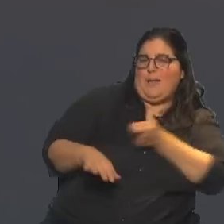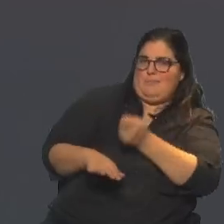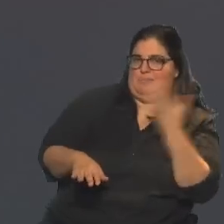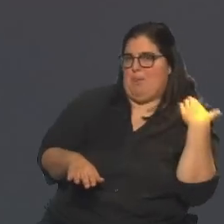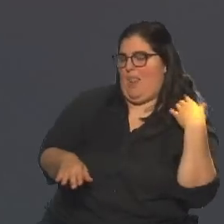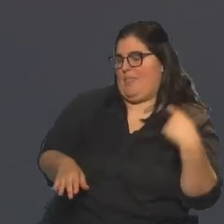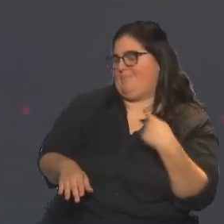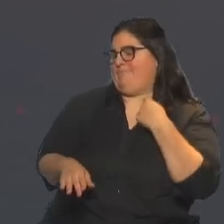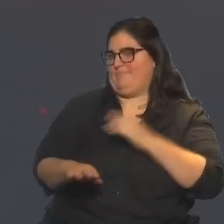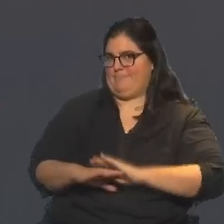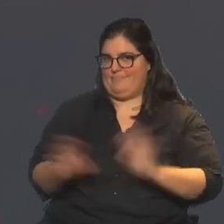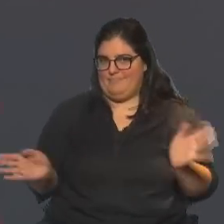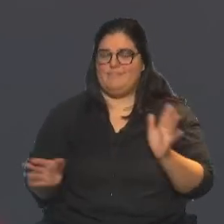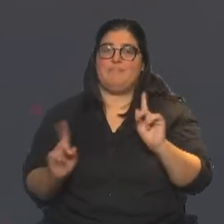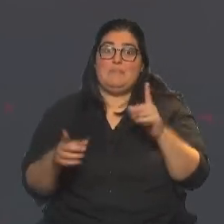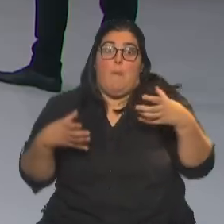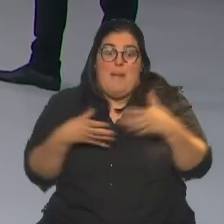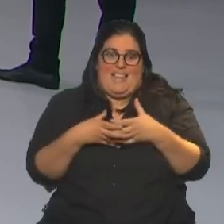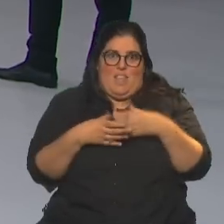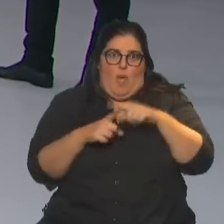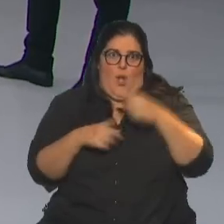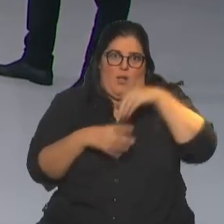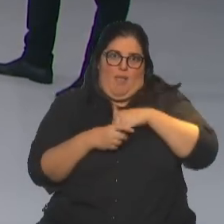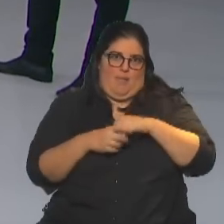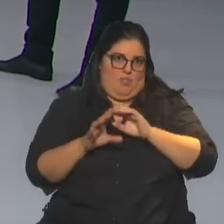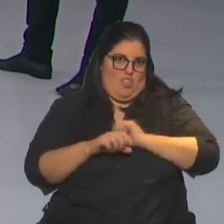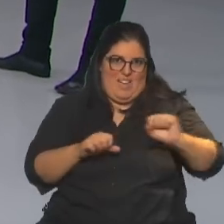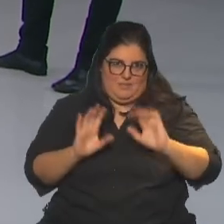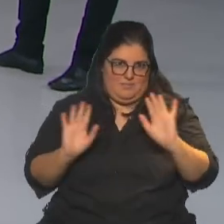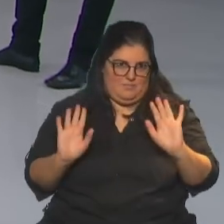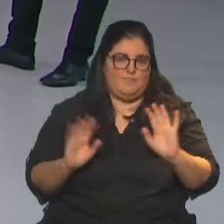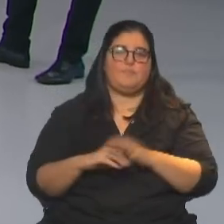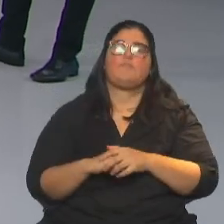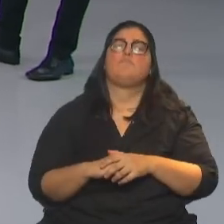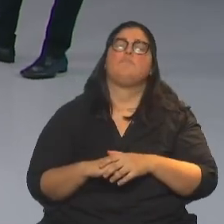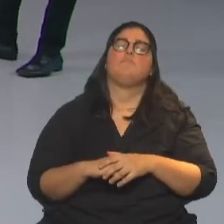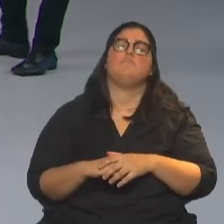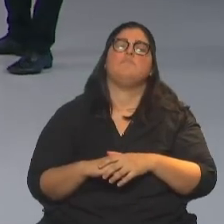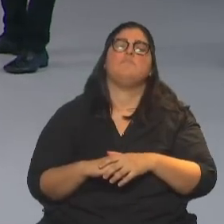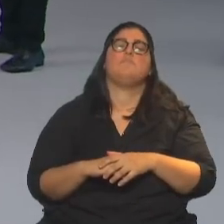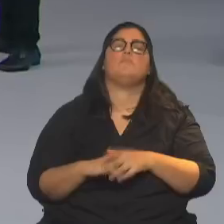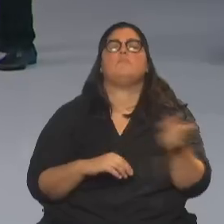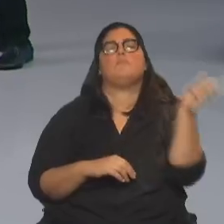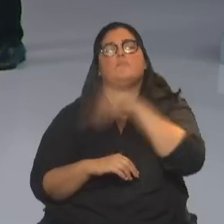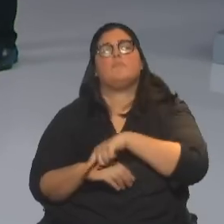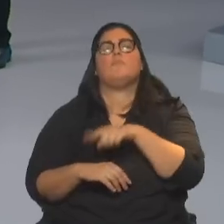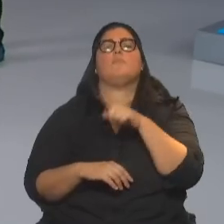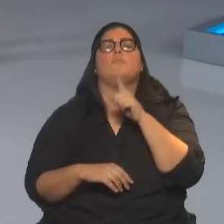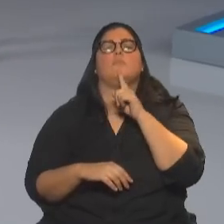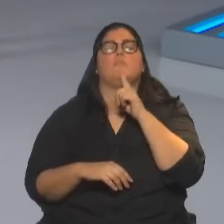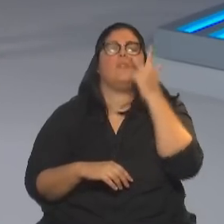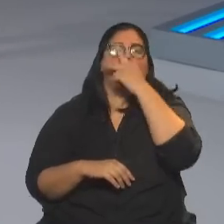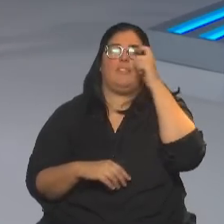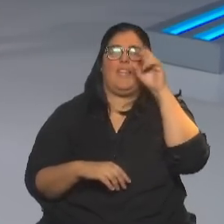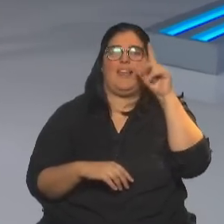propio partido. No sería la primera vez, como estamos viendo en las placas. Bueno, aquí Margaret Thatcher. Pero pasemos a lo que ha sucedido en el Parlamento con Theresa